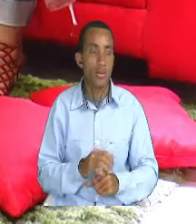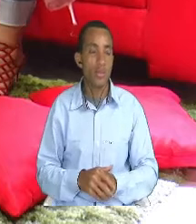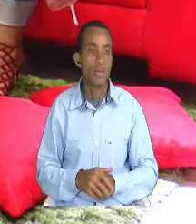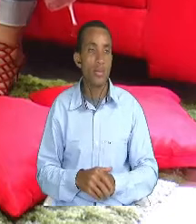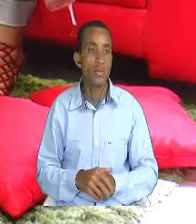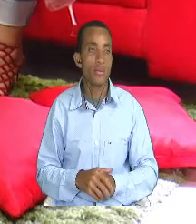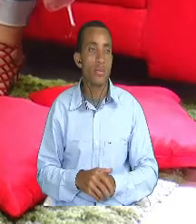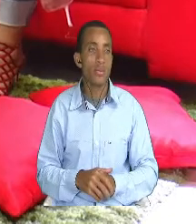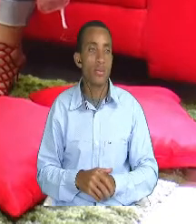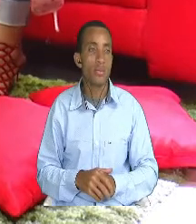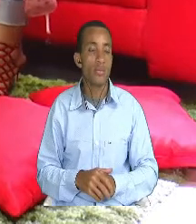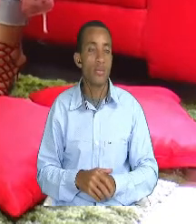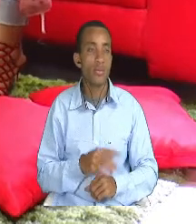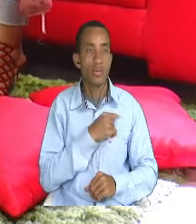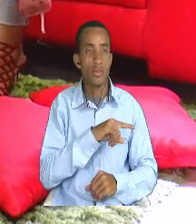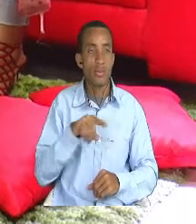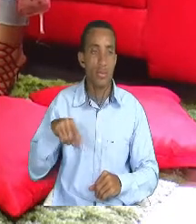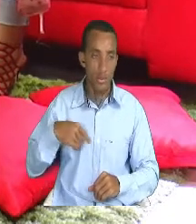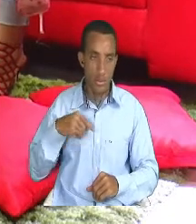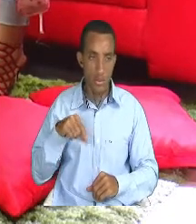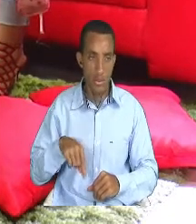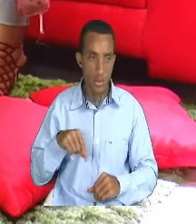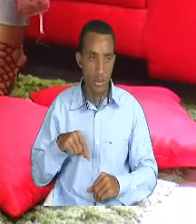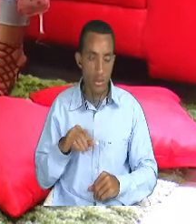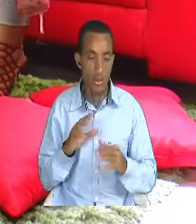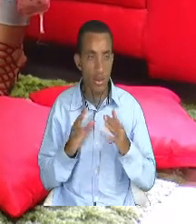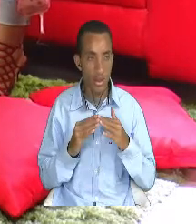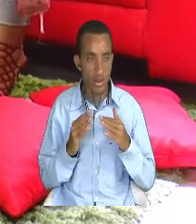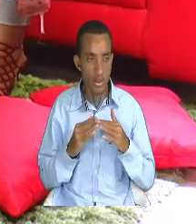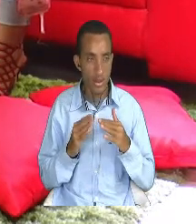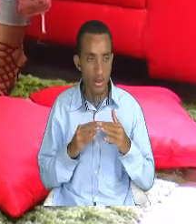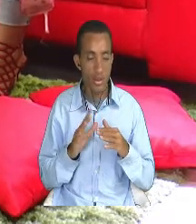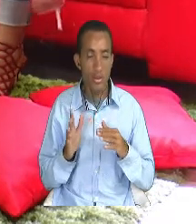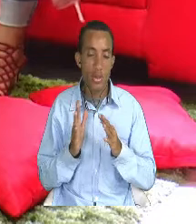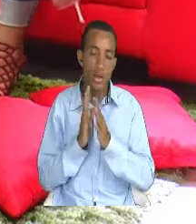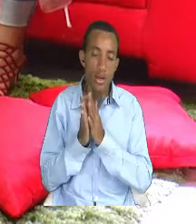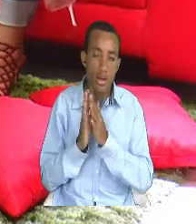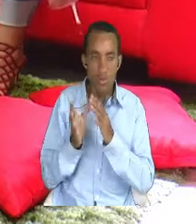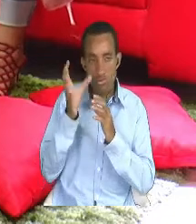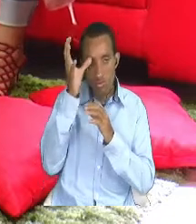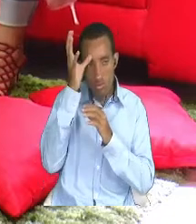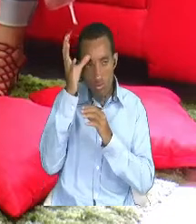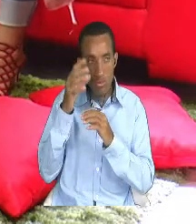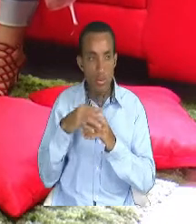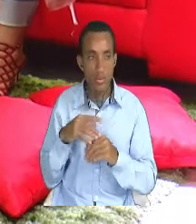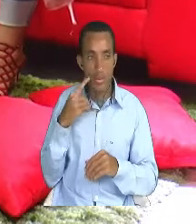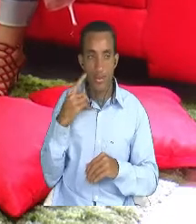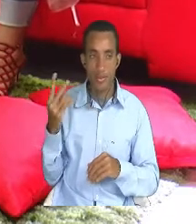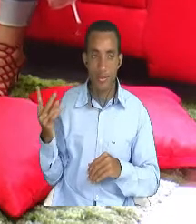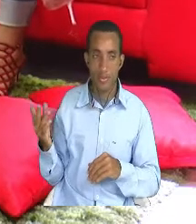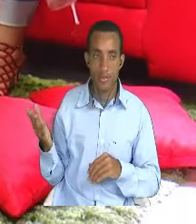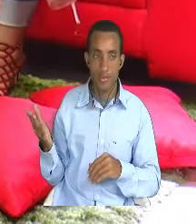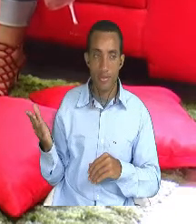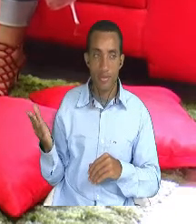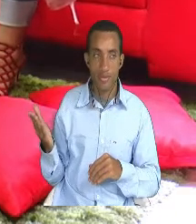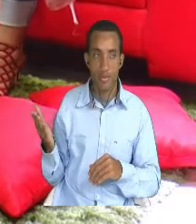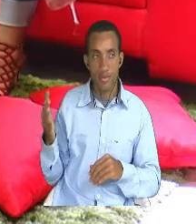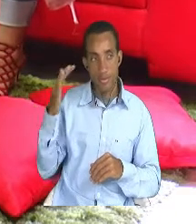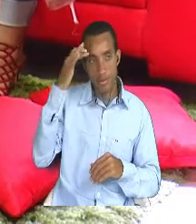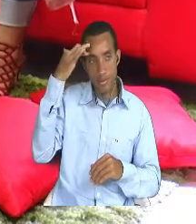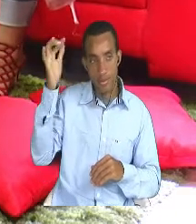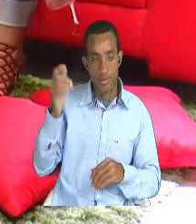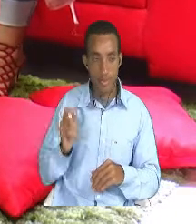Y Diego, te cuento que nosotros aquí en casa tenemos una sesión que se llama Hablando con Expertos. Bueno, te presento dos de nuestras profesionales, la